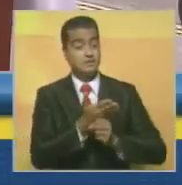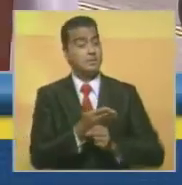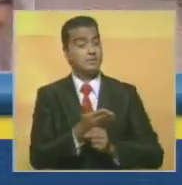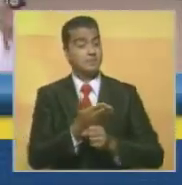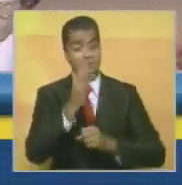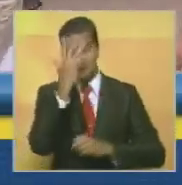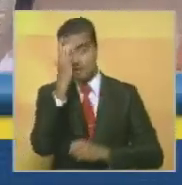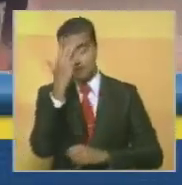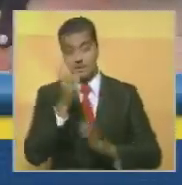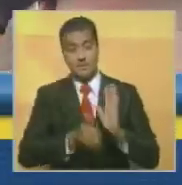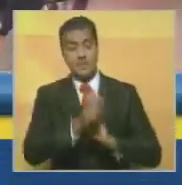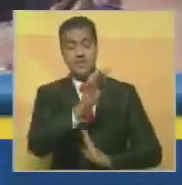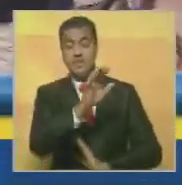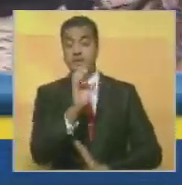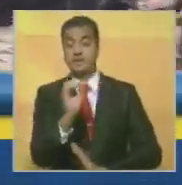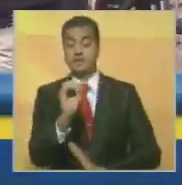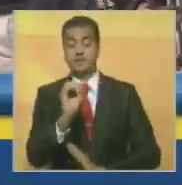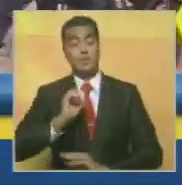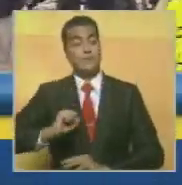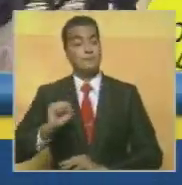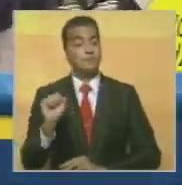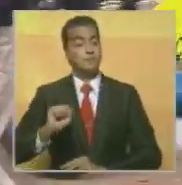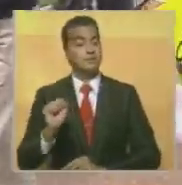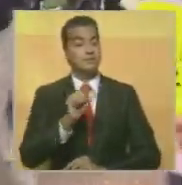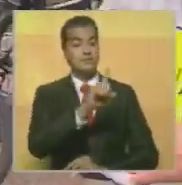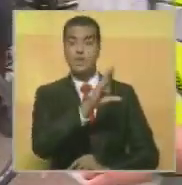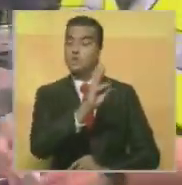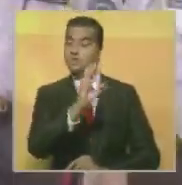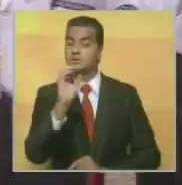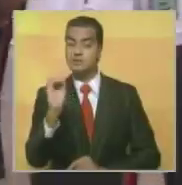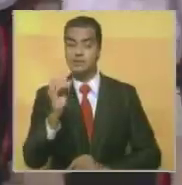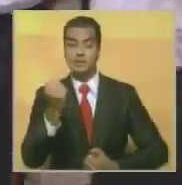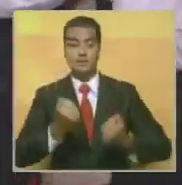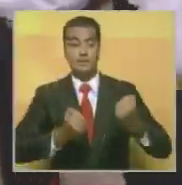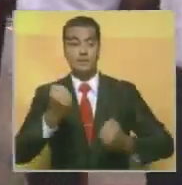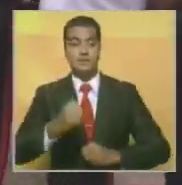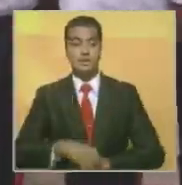Carnaval con más de 500 funcionarios y 160 unidades habilitadas.